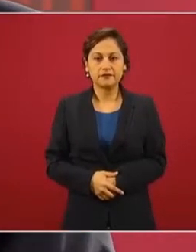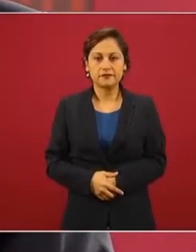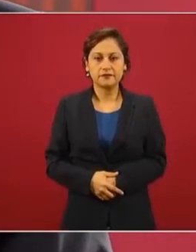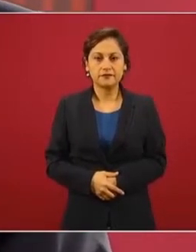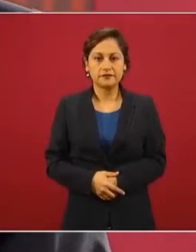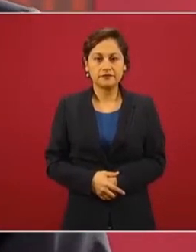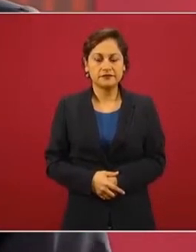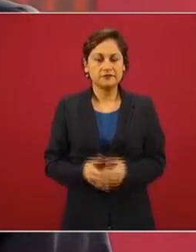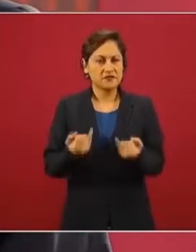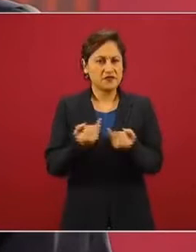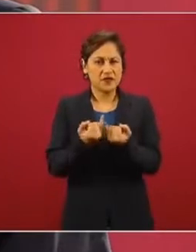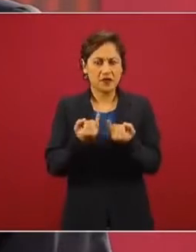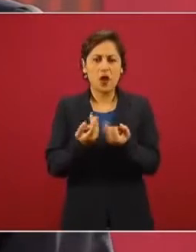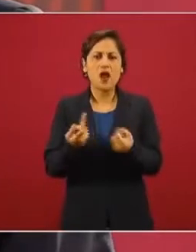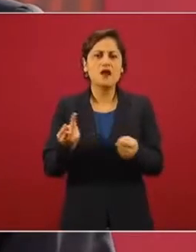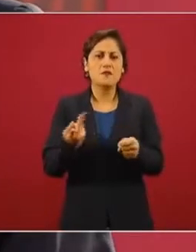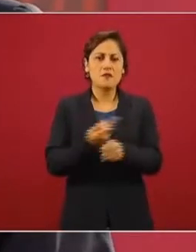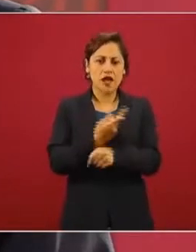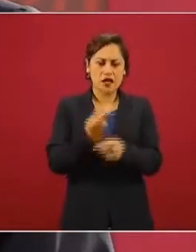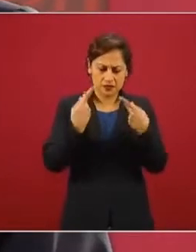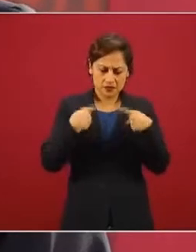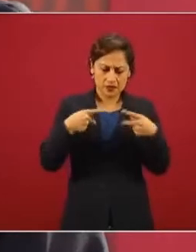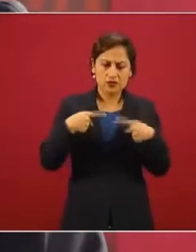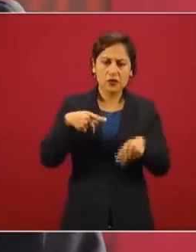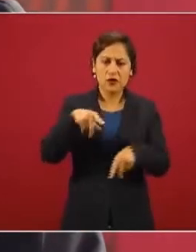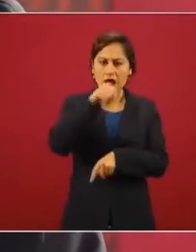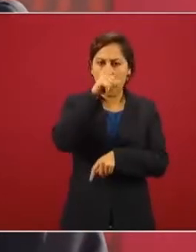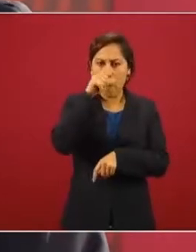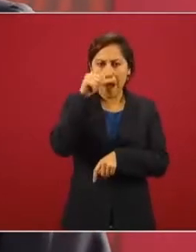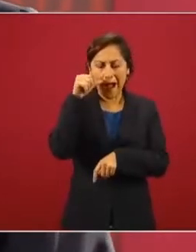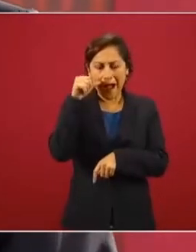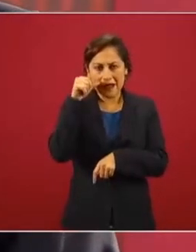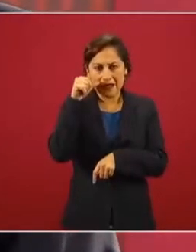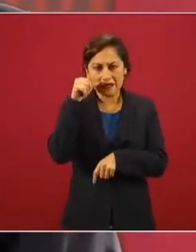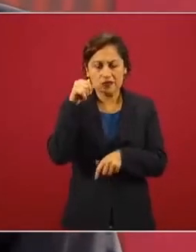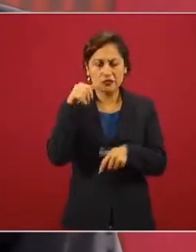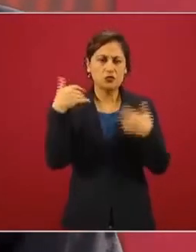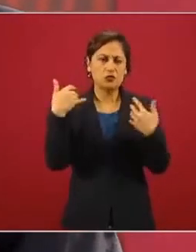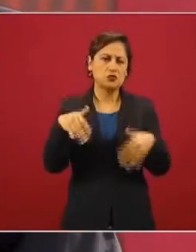A Juárez, no, cuánta humillación.